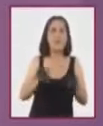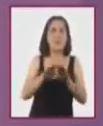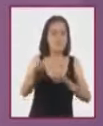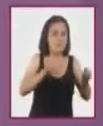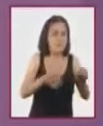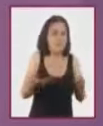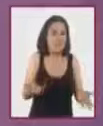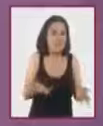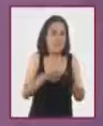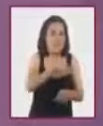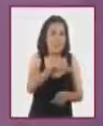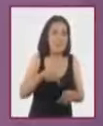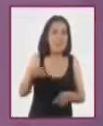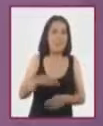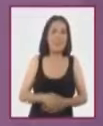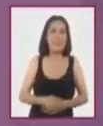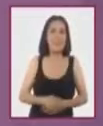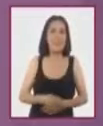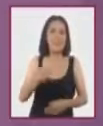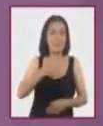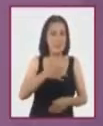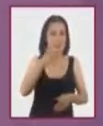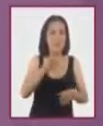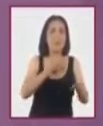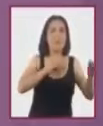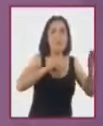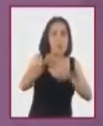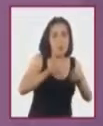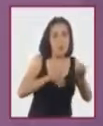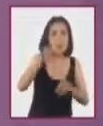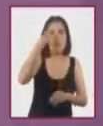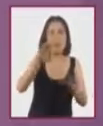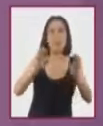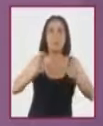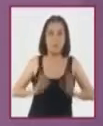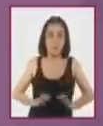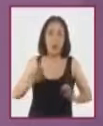movimiento. Es el movimiento que tiene algo o alguien.